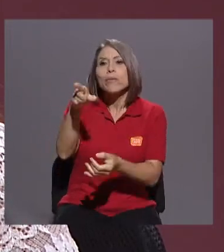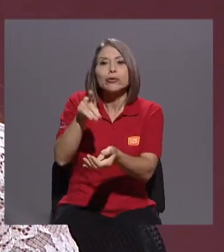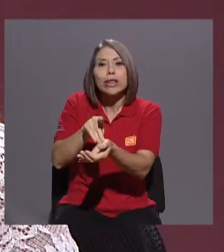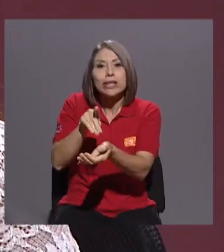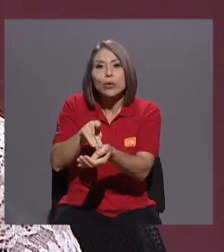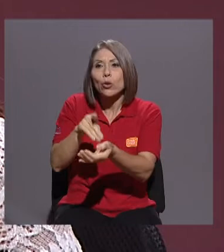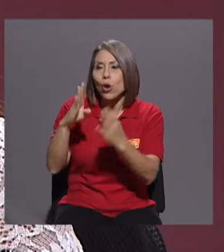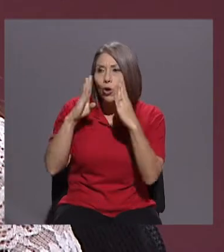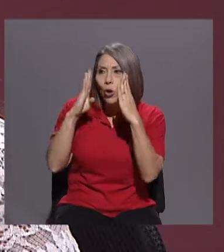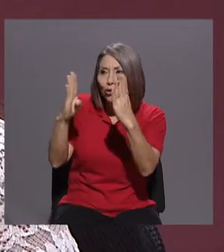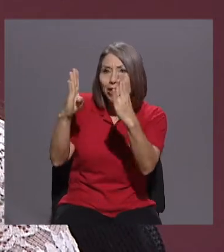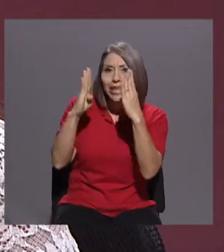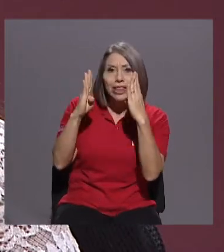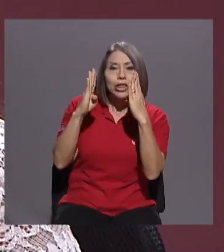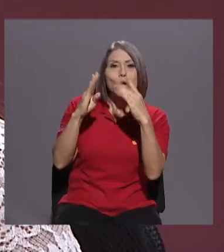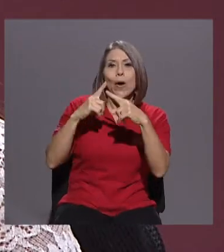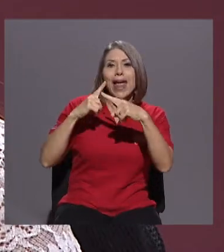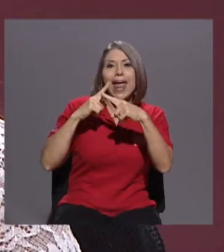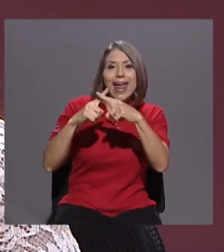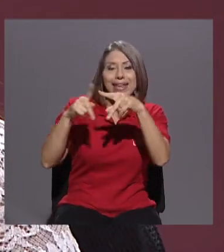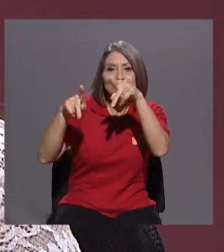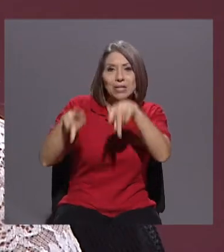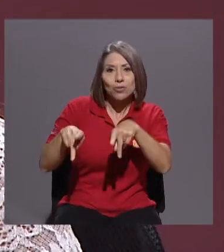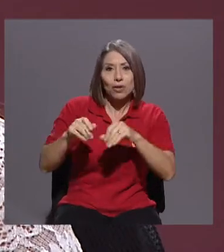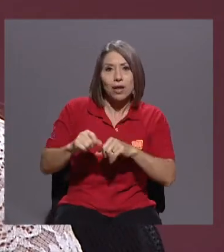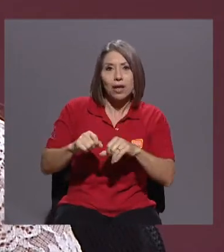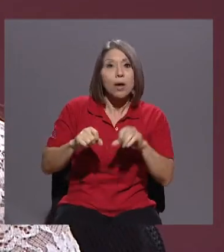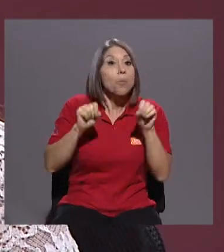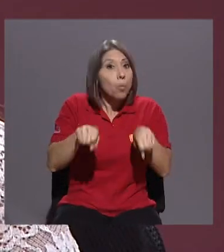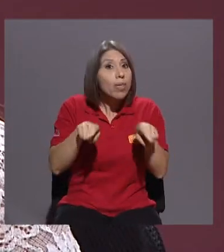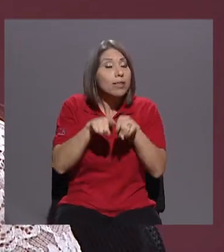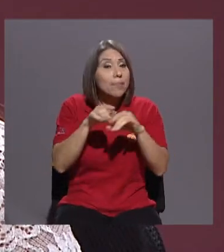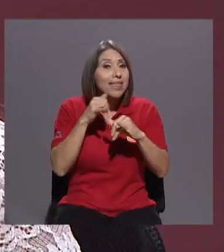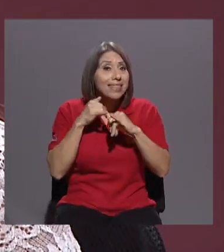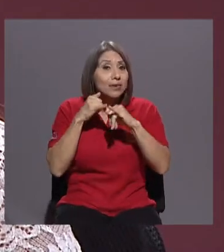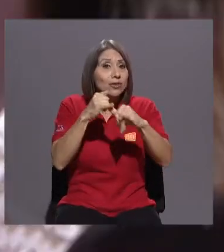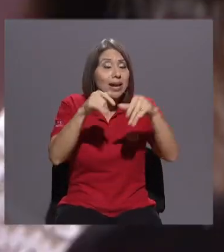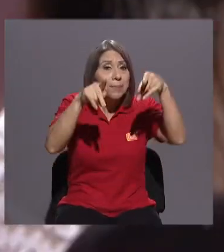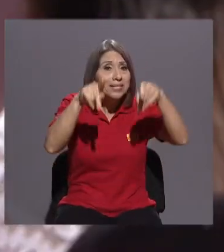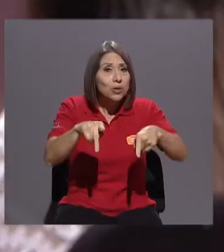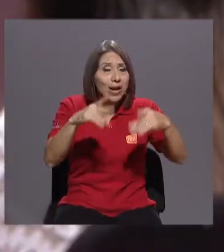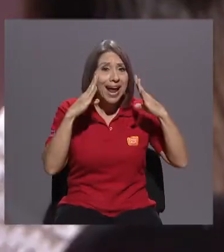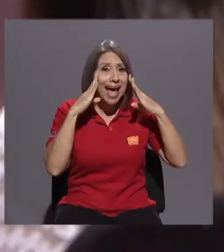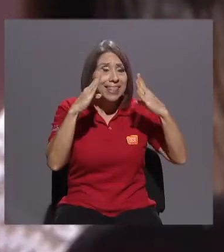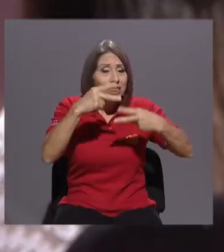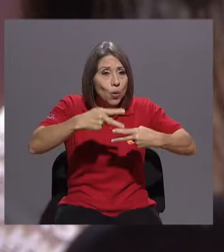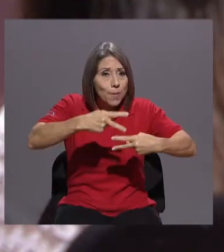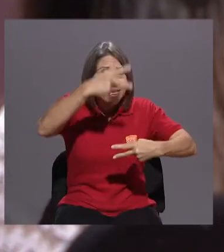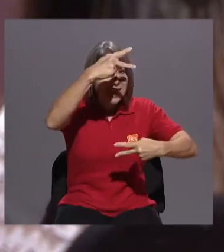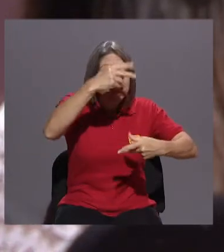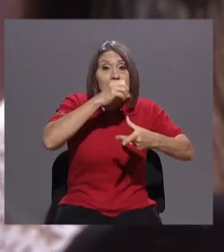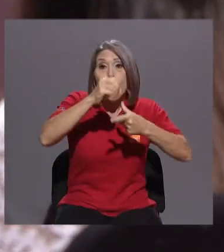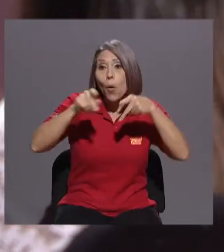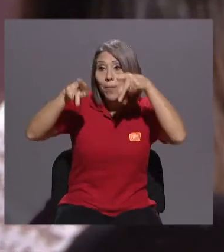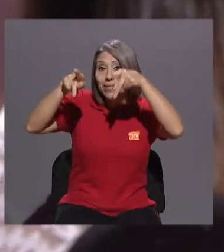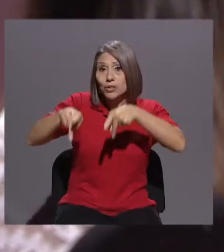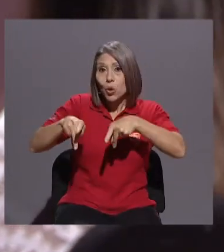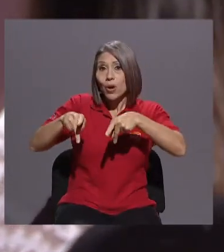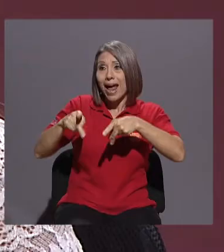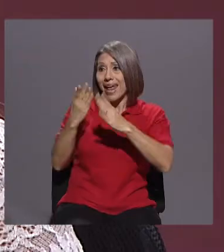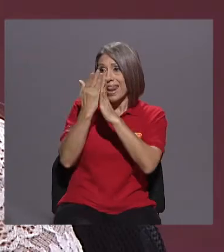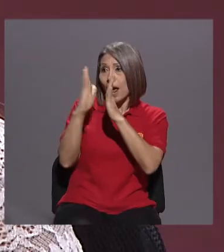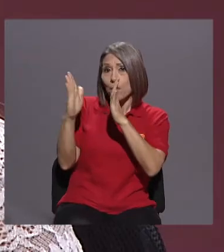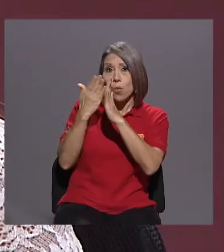Fulano de tal Puede ser incluso Una denuncia De la persona Que nos atendió En ventanilla O incluso La persona Que nos atendió En la